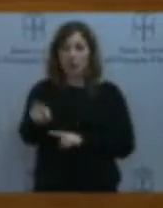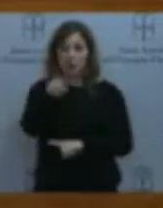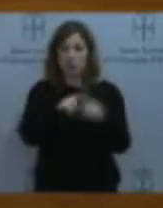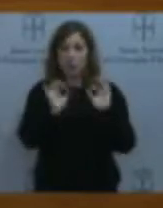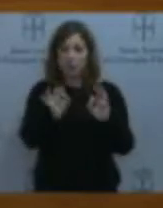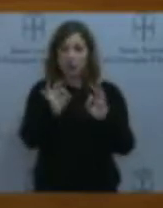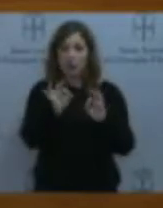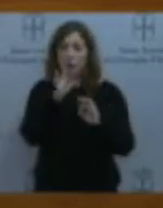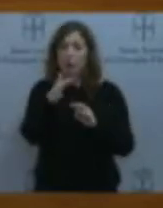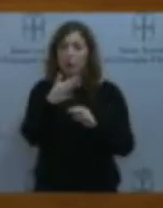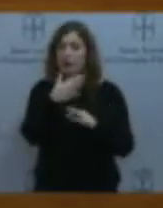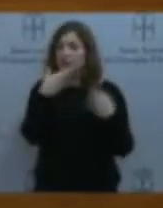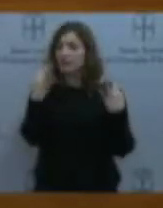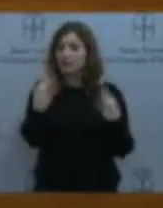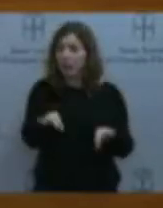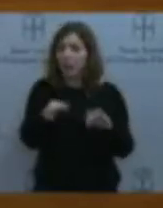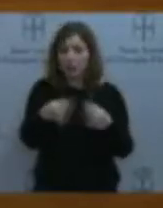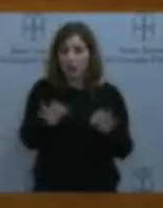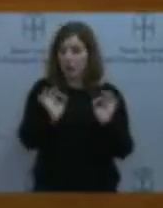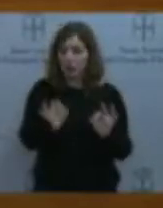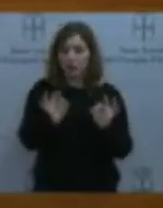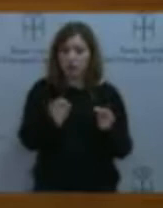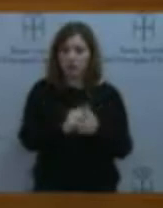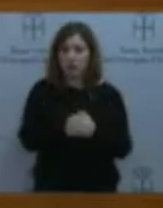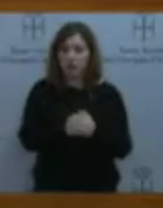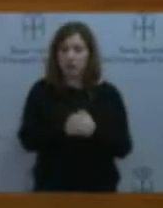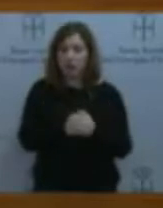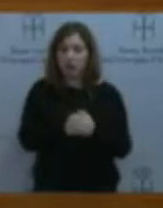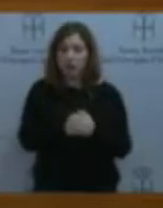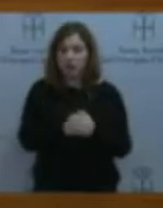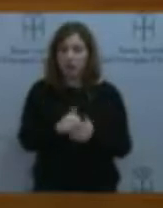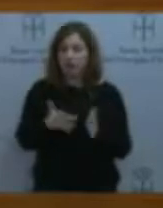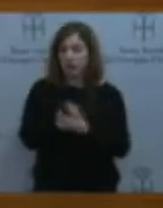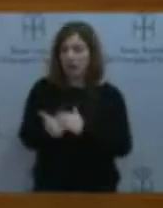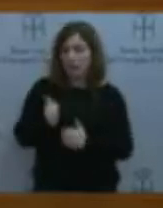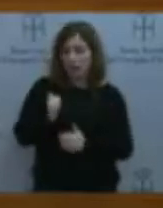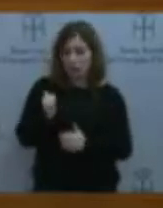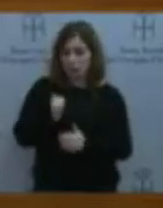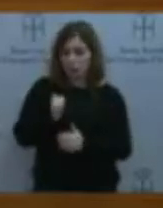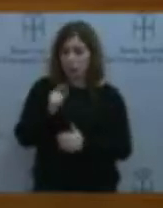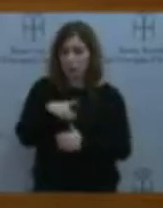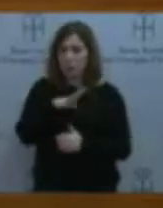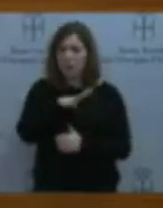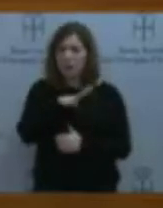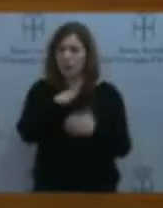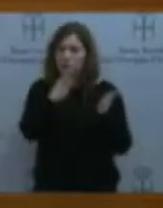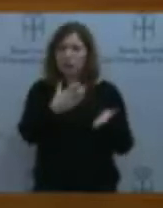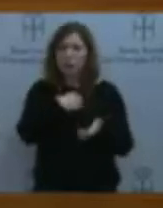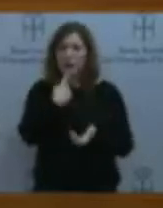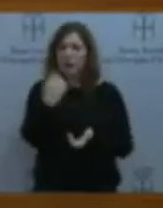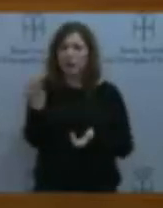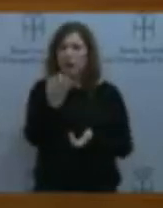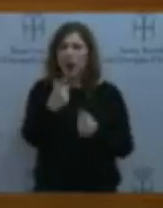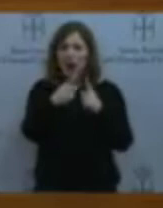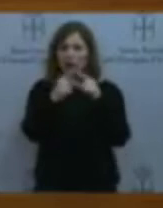eso sencillamente sería falso. Y por favor, no diga usted que Asturias es un